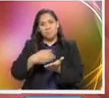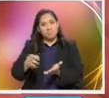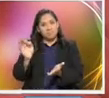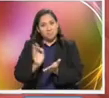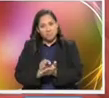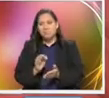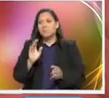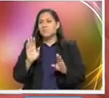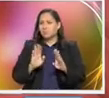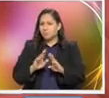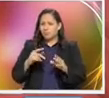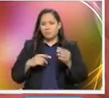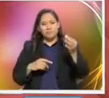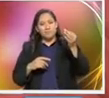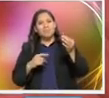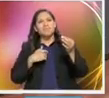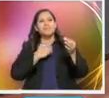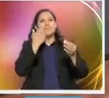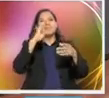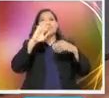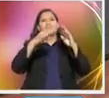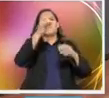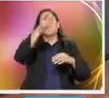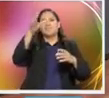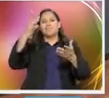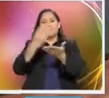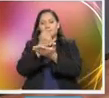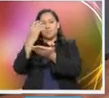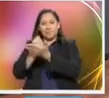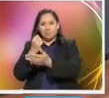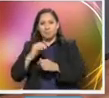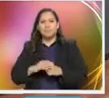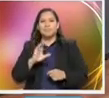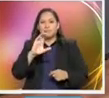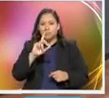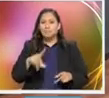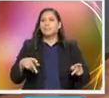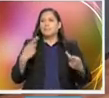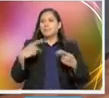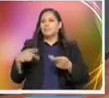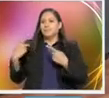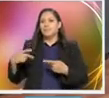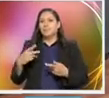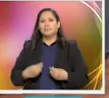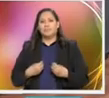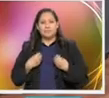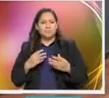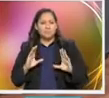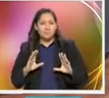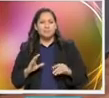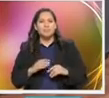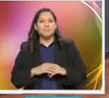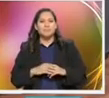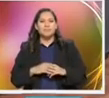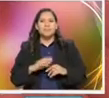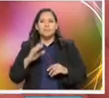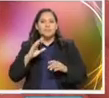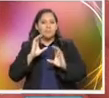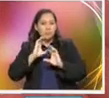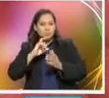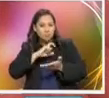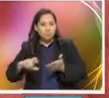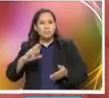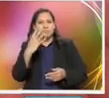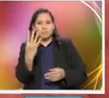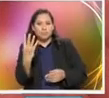tengo la fórmula maravillosa para conquistar, porque podrían haber vivido de sacar discos y discos y discos como ya estaban, pues a lo mejor lo hubiera alcanzado por otros 4 y ya